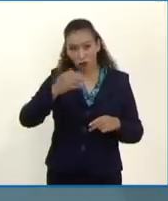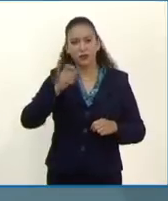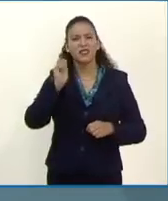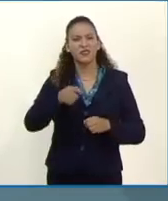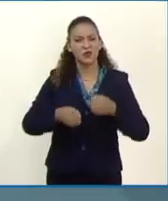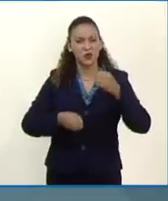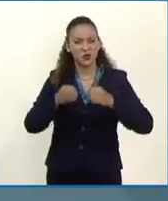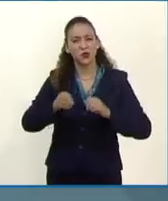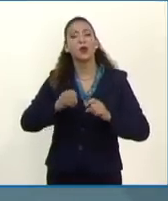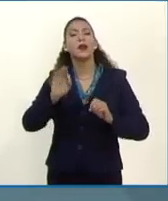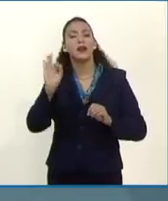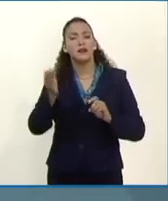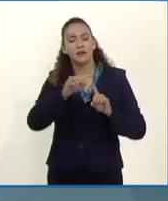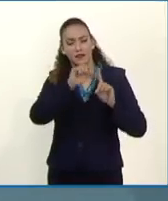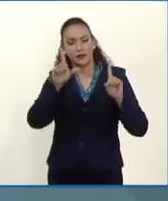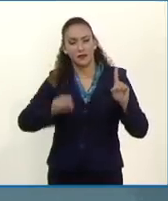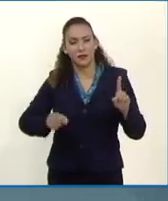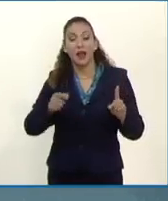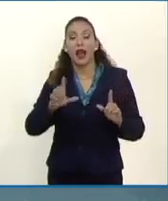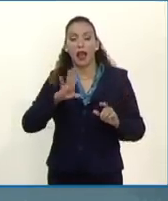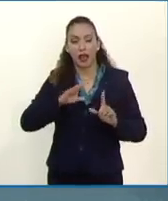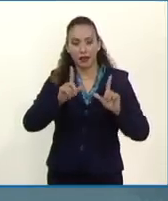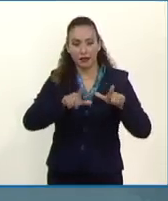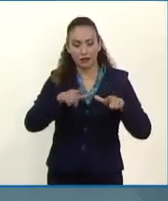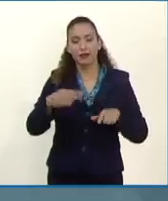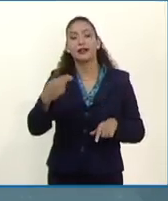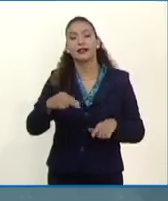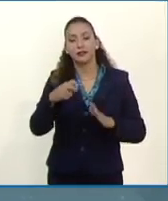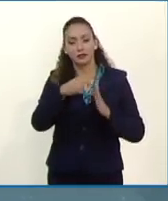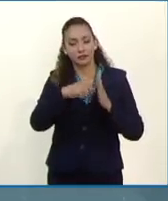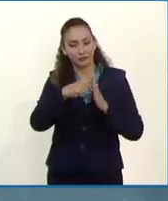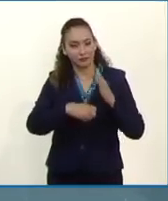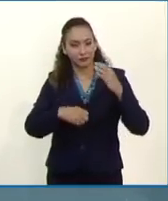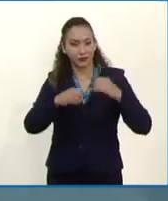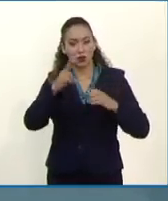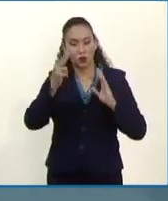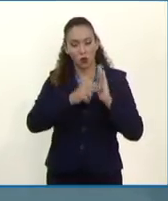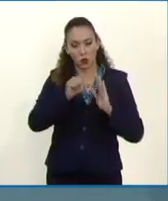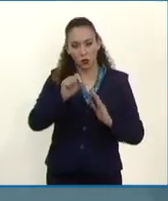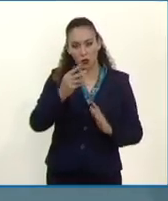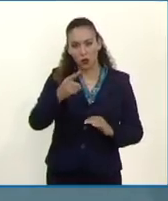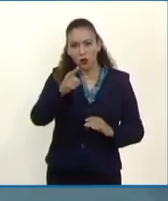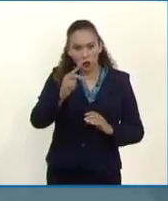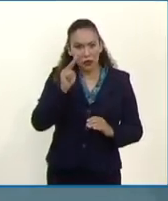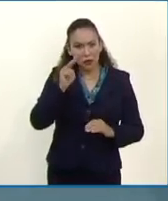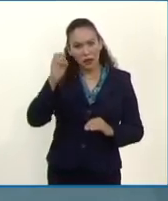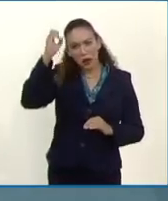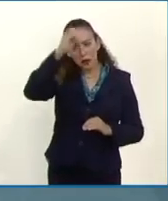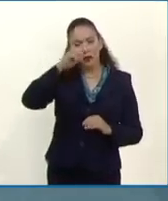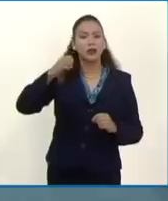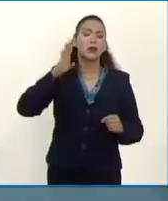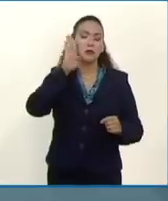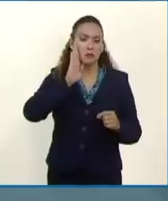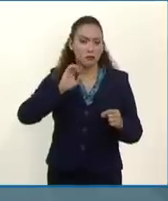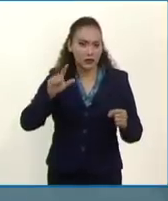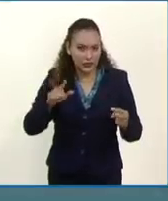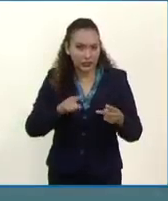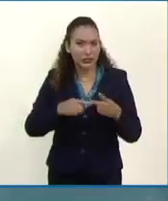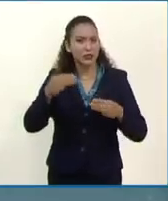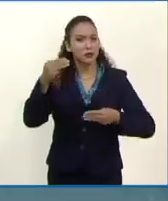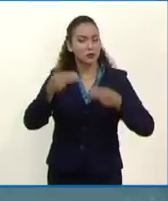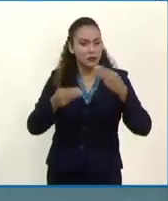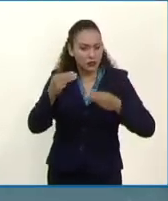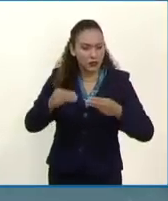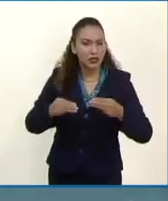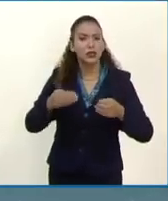el micrositio Reforma Judicial 2024, en el que se podrán encontrar las reflexiones de las y los ministros,